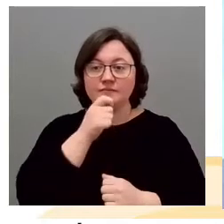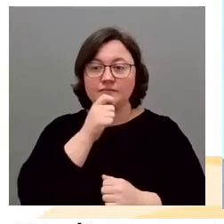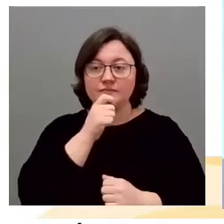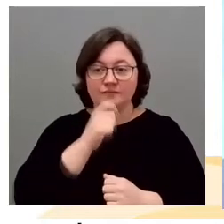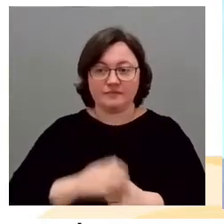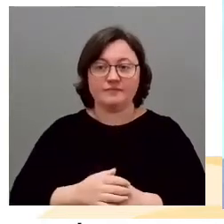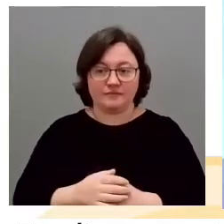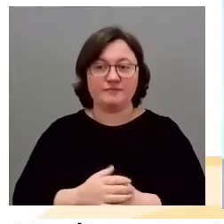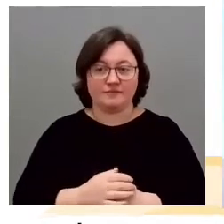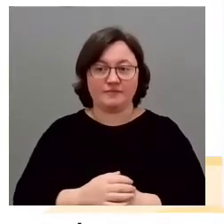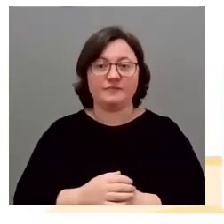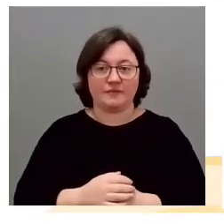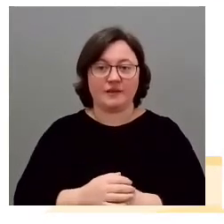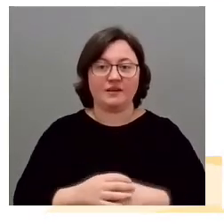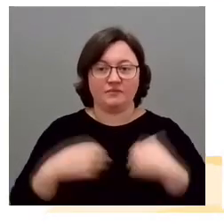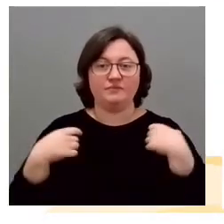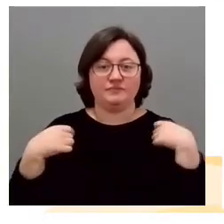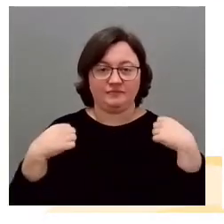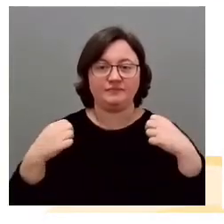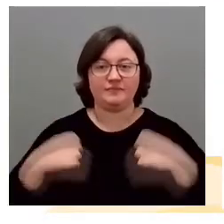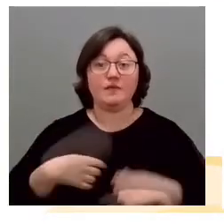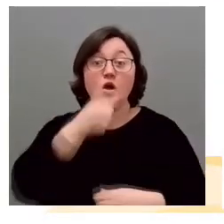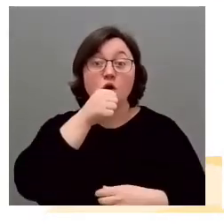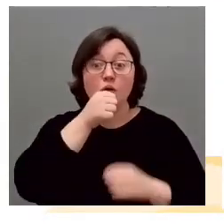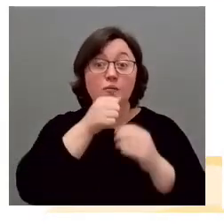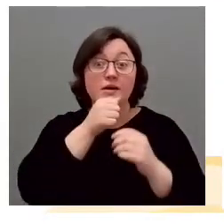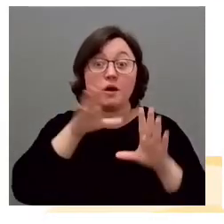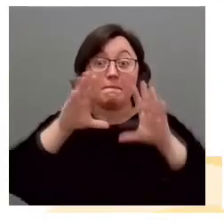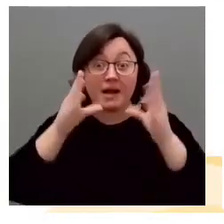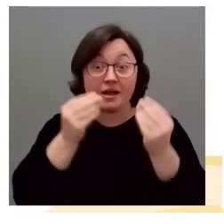Lourdes, perdona, creo que tienes el micrófono cerrado.